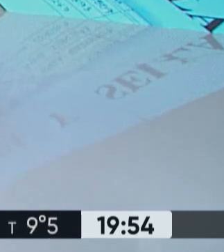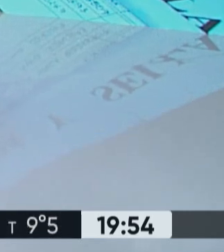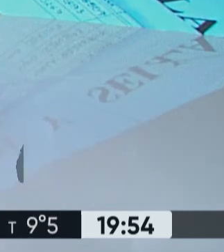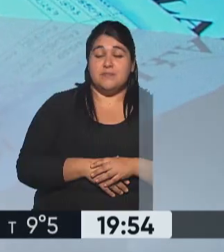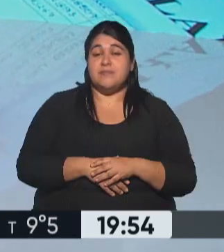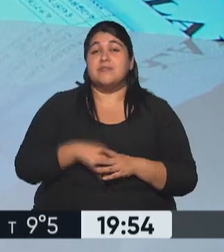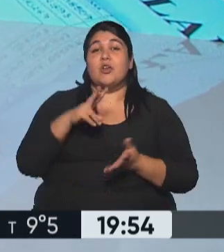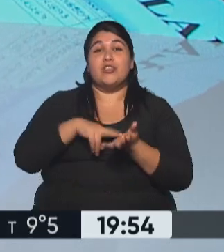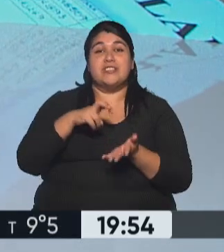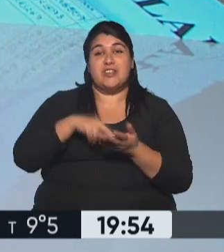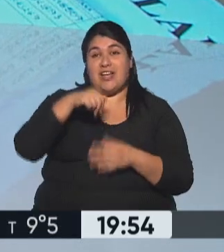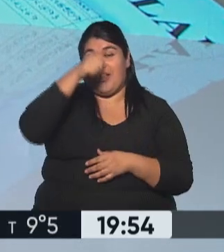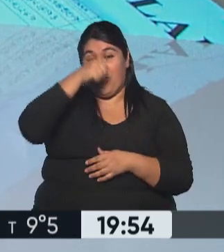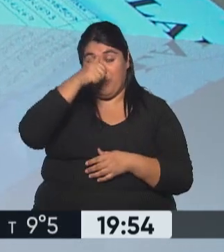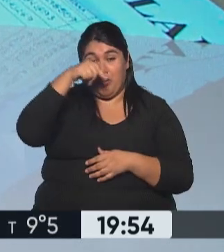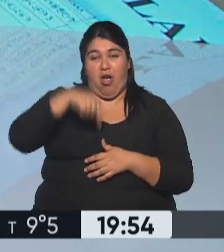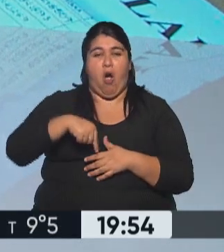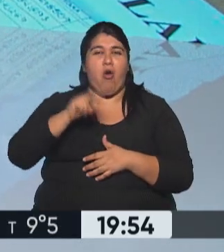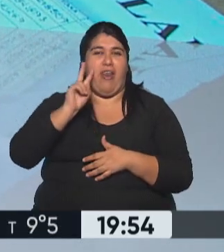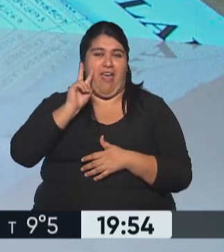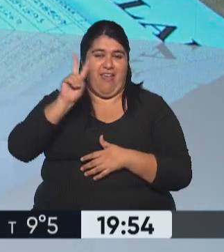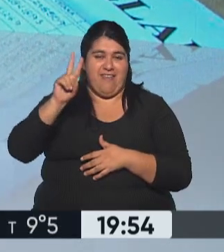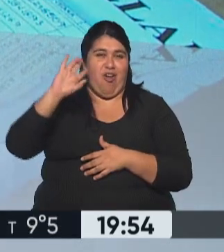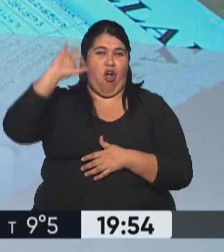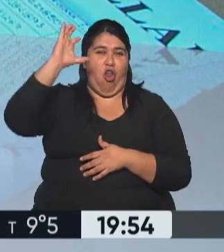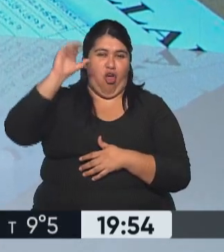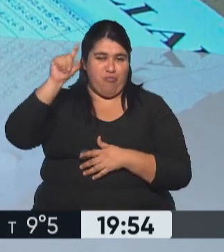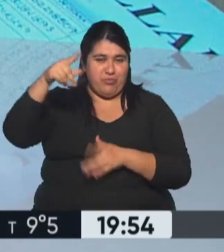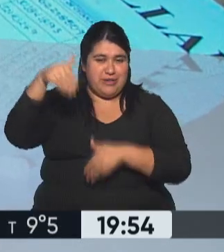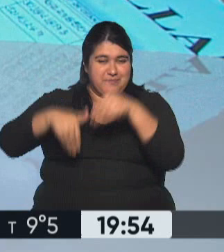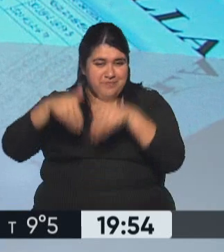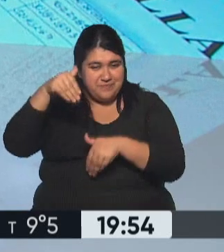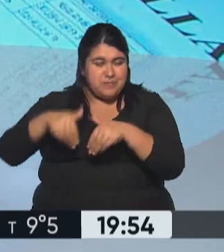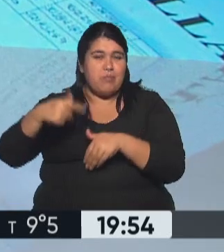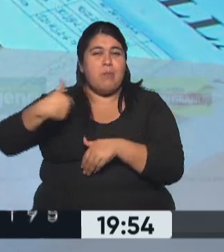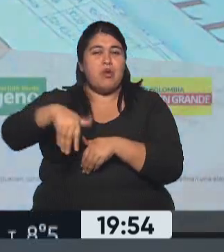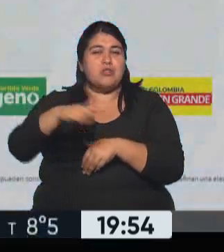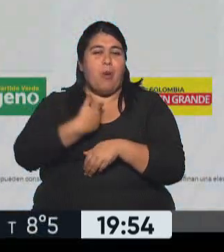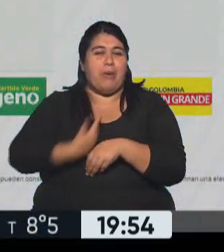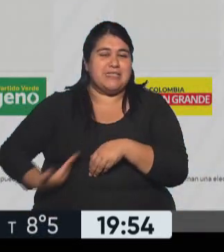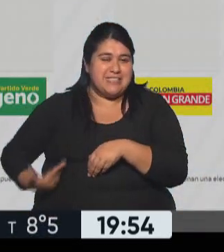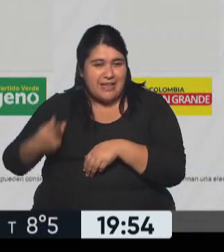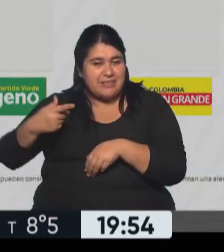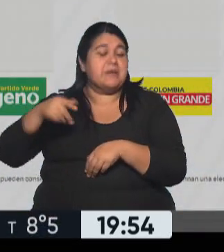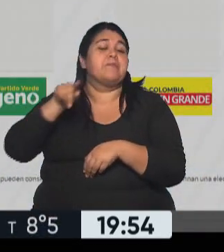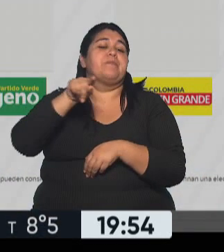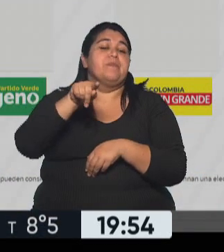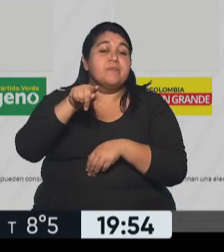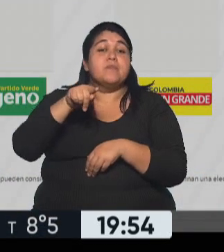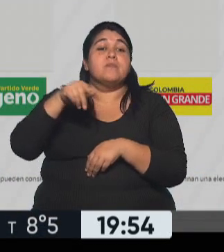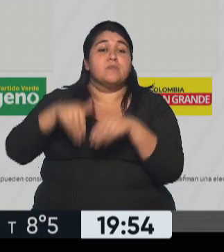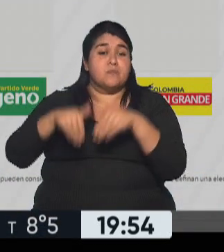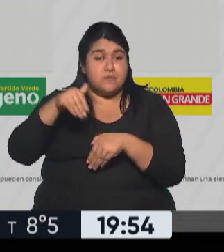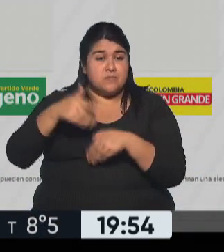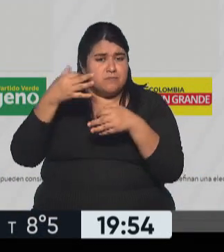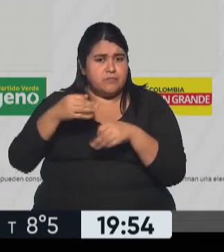en el norte del domingo volvemos en vivo a los números en colombia que votó para elegir al próximo presidente primera vuelta electoral con